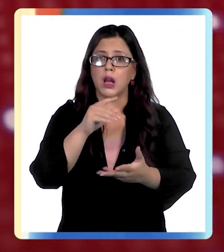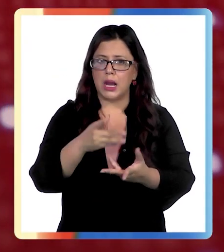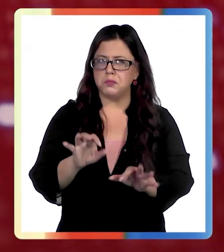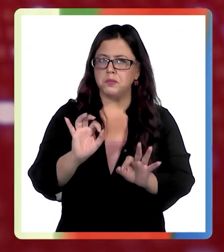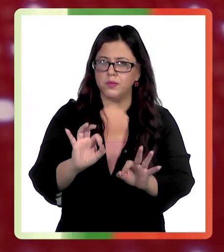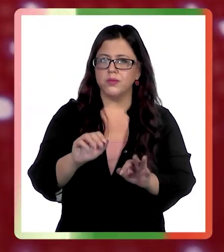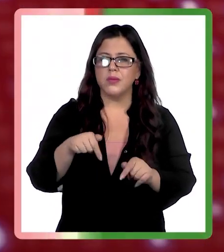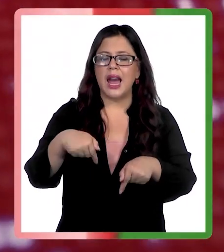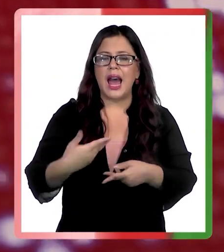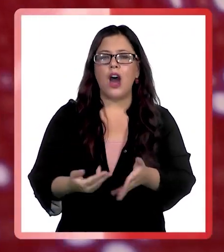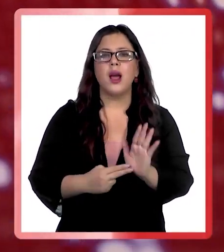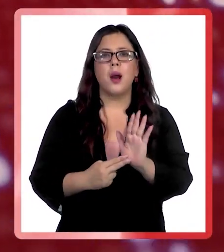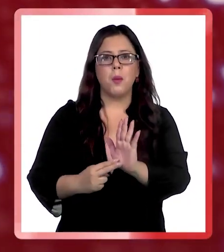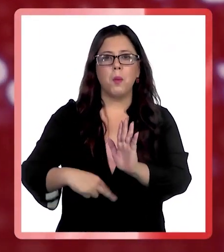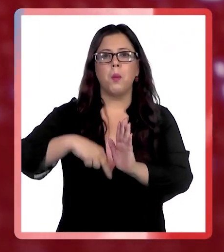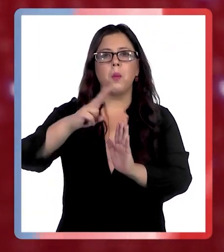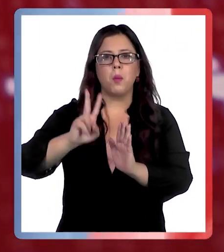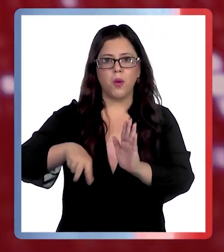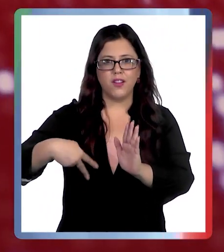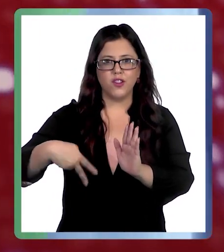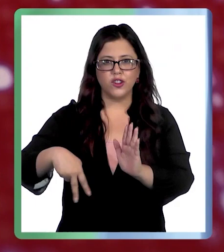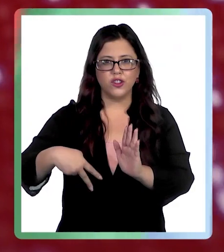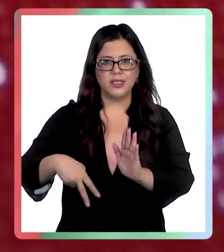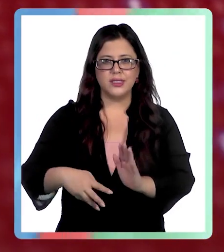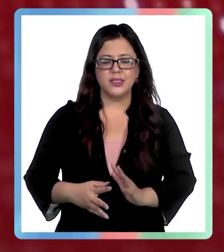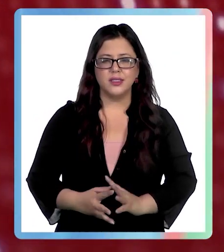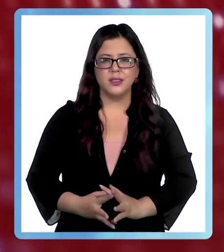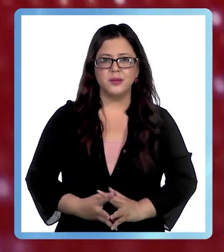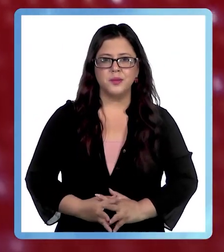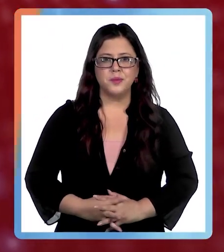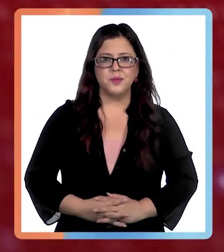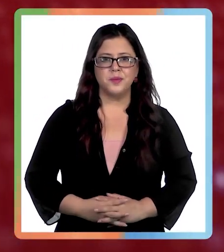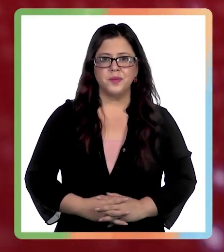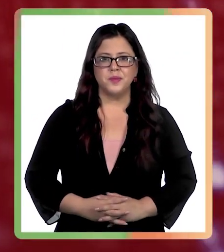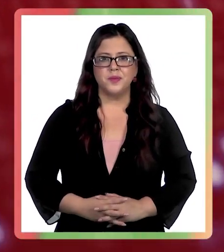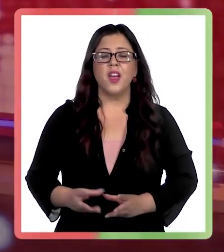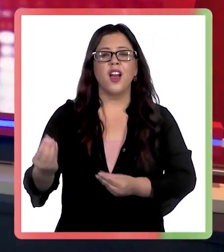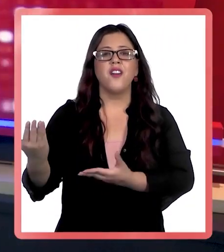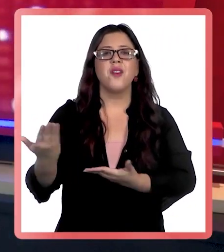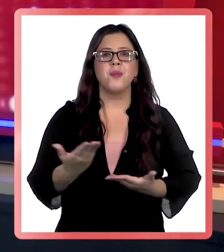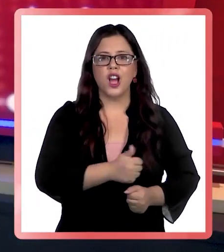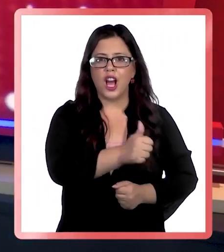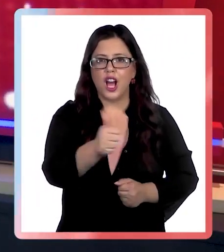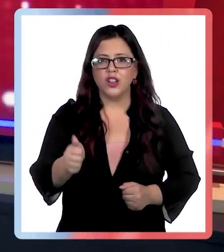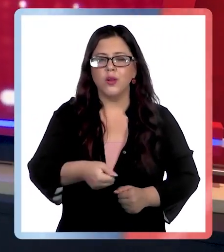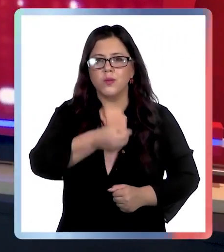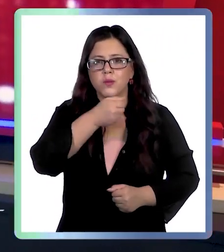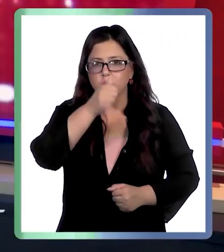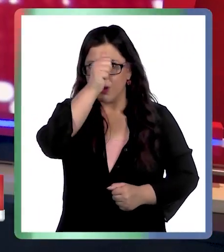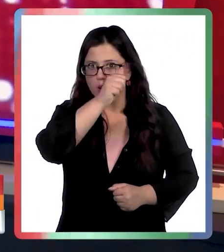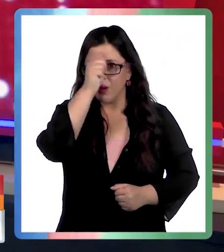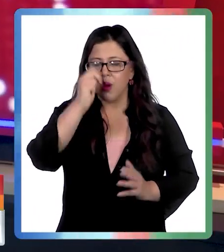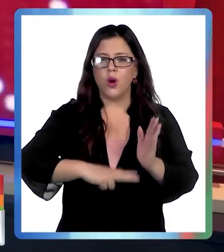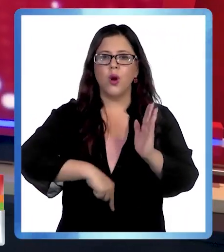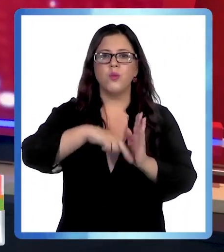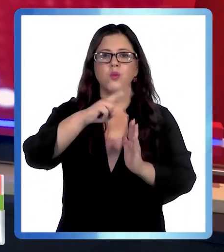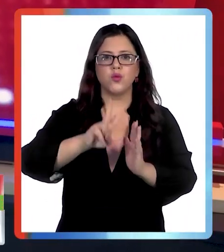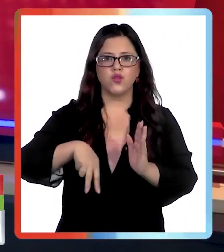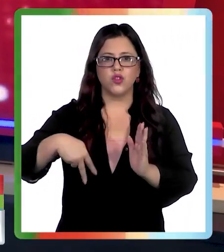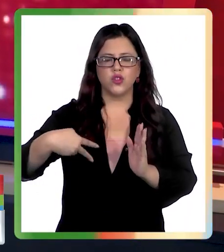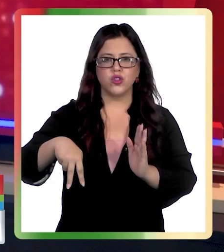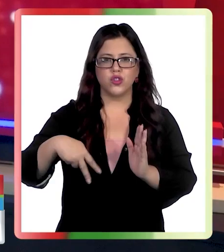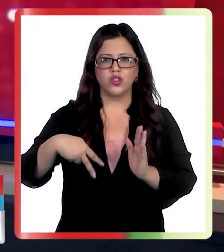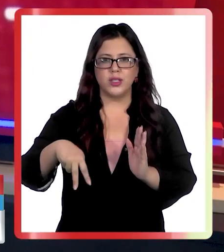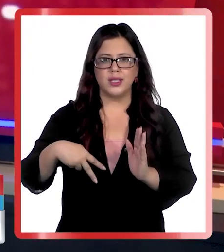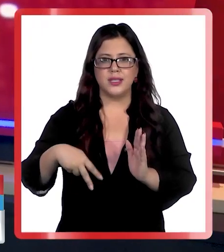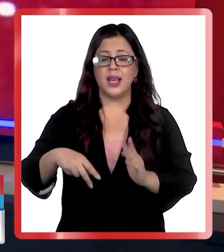más Pro presenta portavoz noticias bienvenidas y bienvenidos a la entrevista del domingo